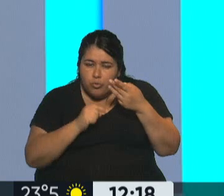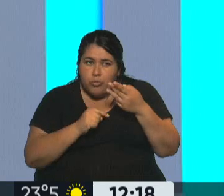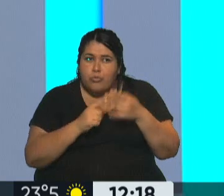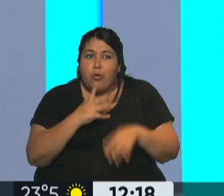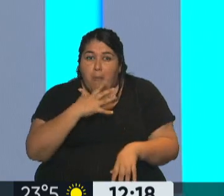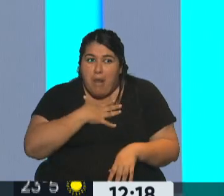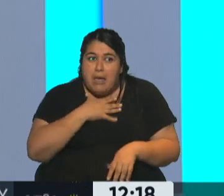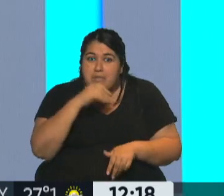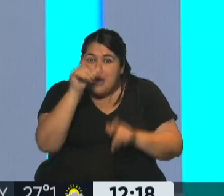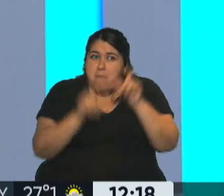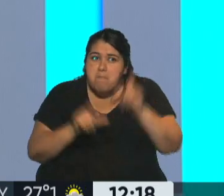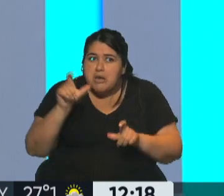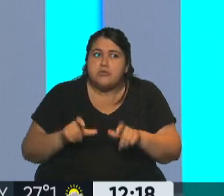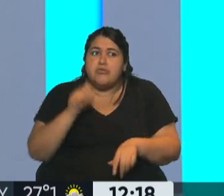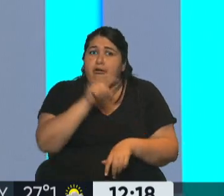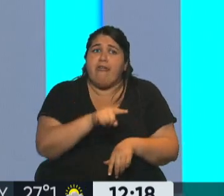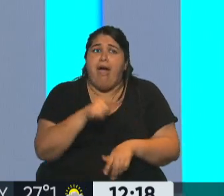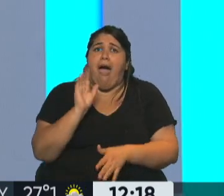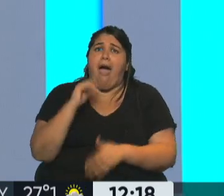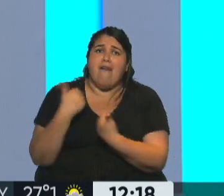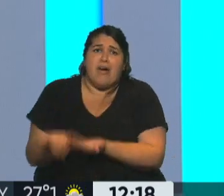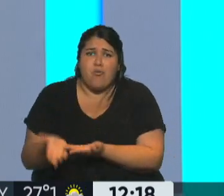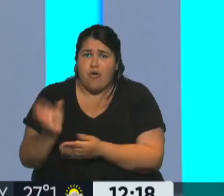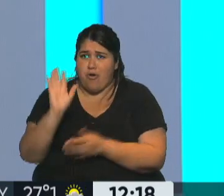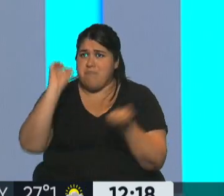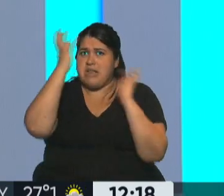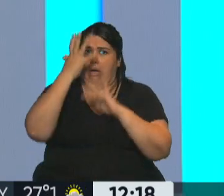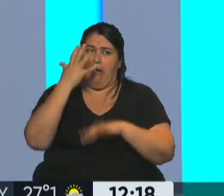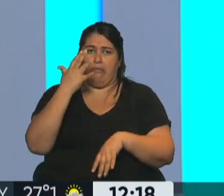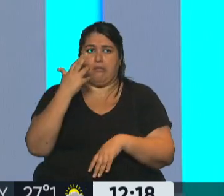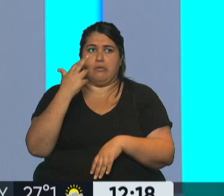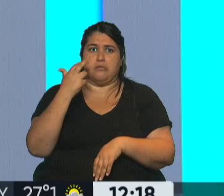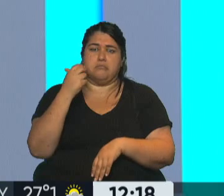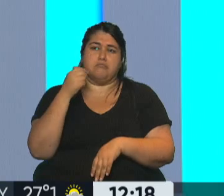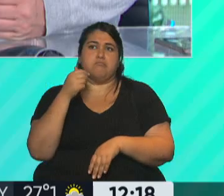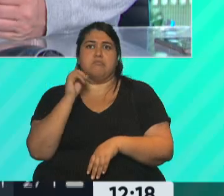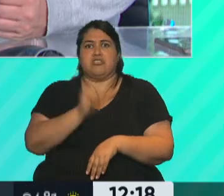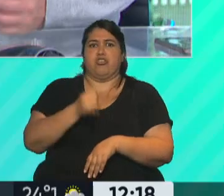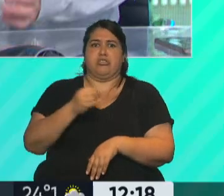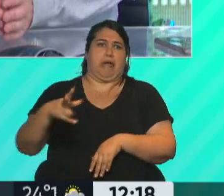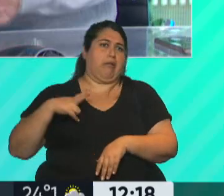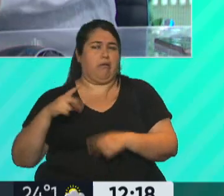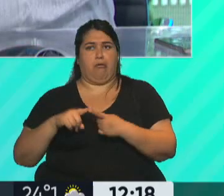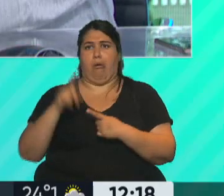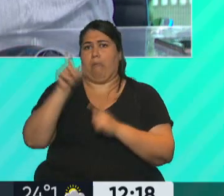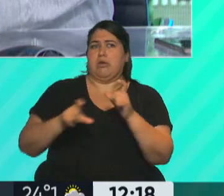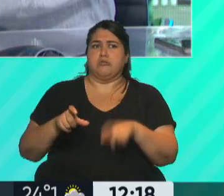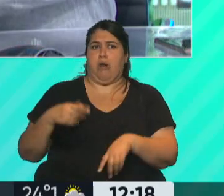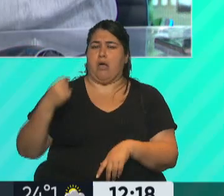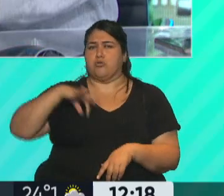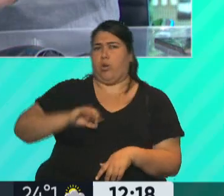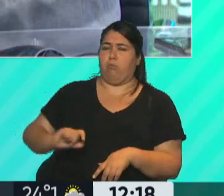Milei sean neofascistas, o sea, creo que en todo caso vieron ahí una solución a un problema económico. Muchas veces lo hemos hablado, incluso cuando